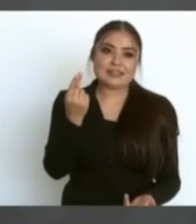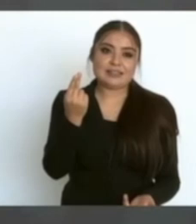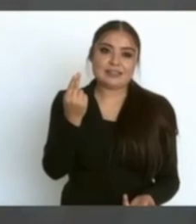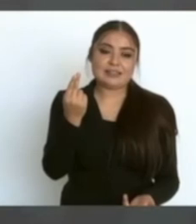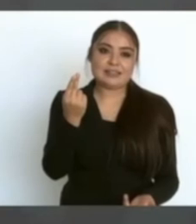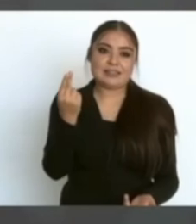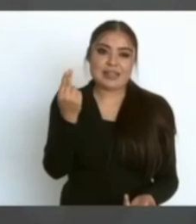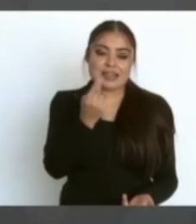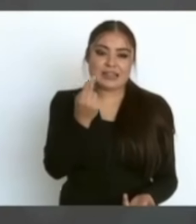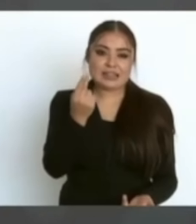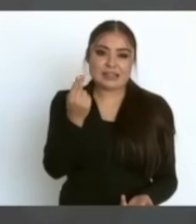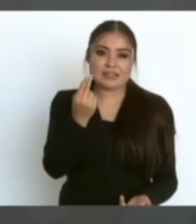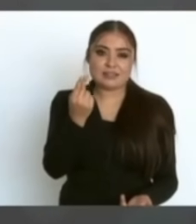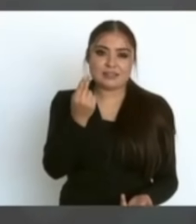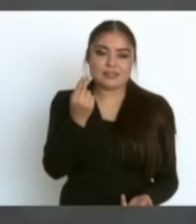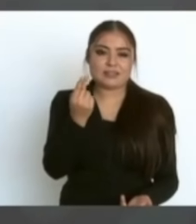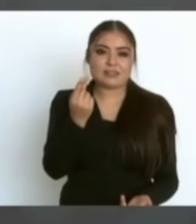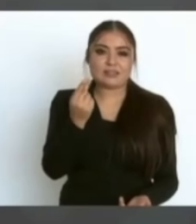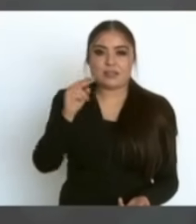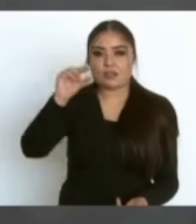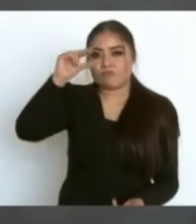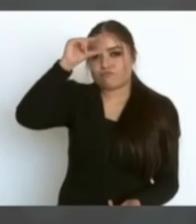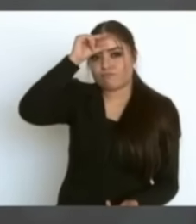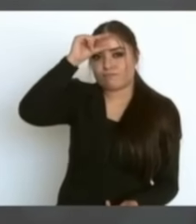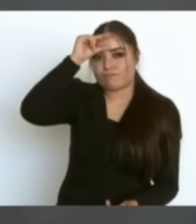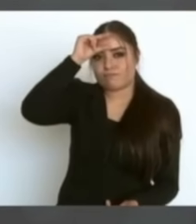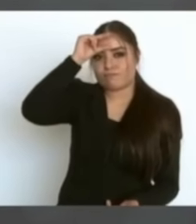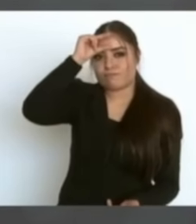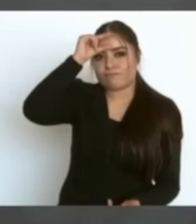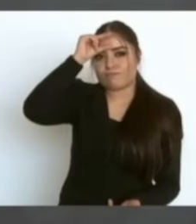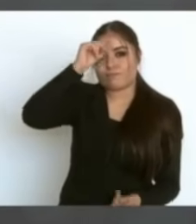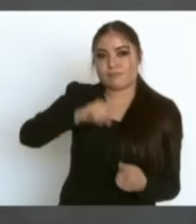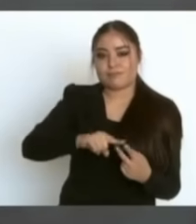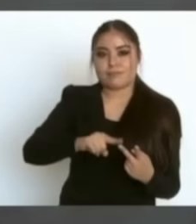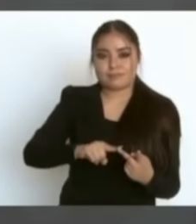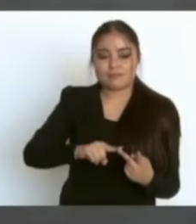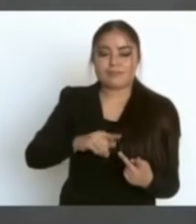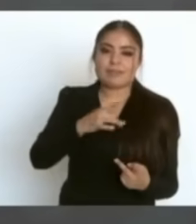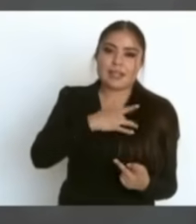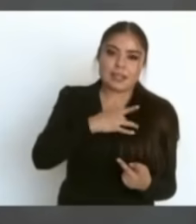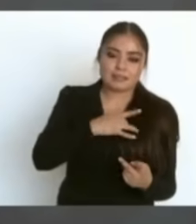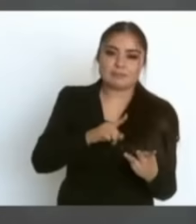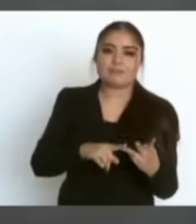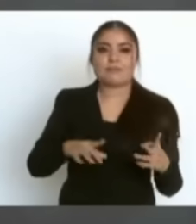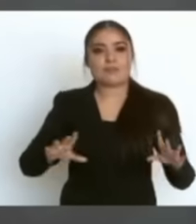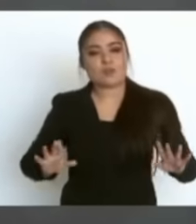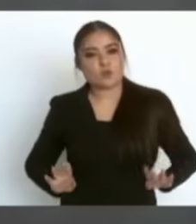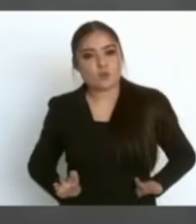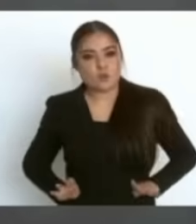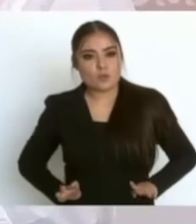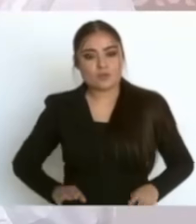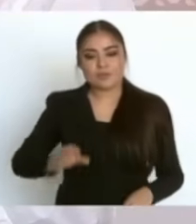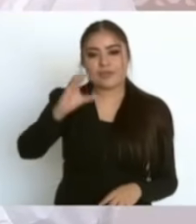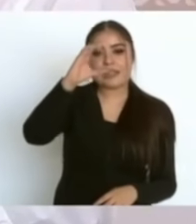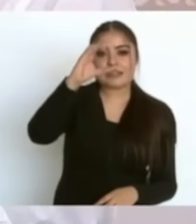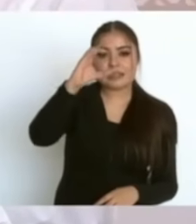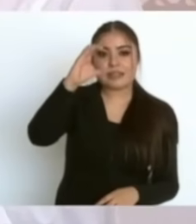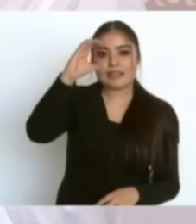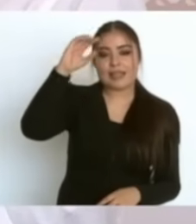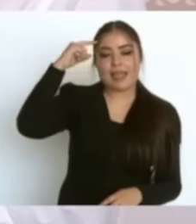cabeza corazón y carácter las 36